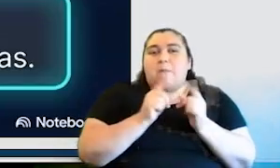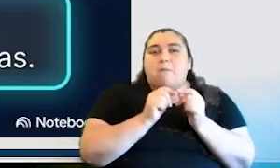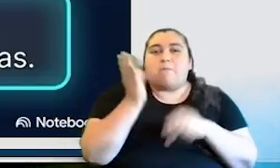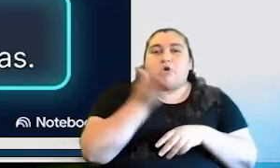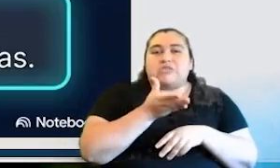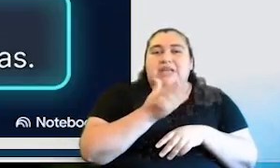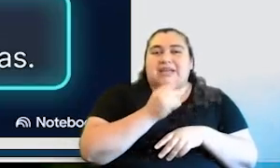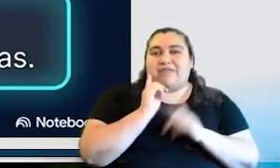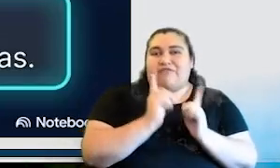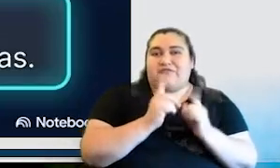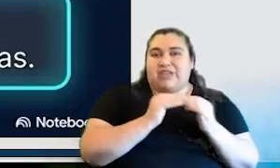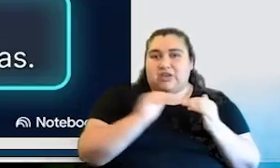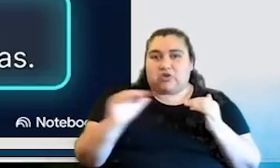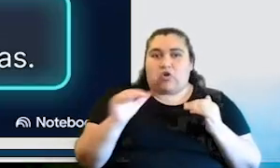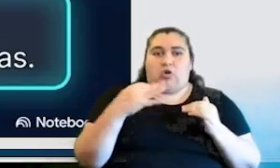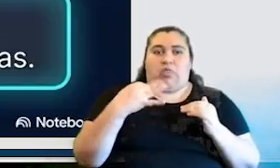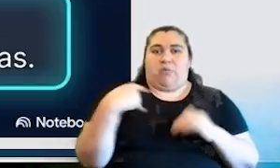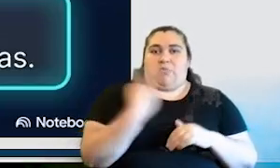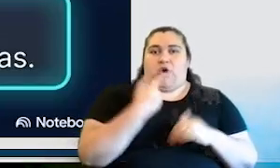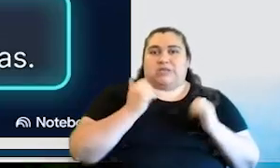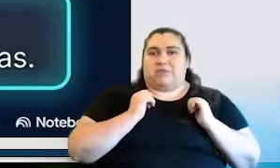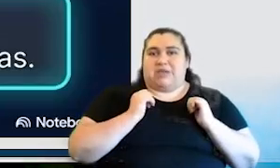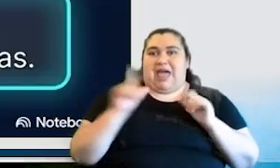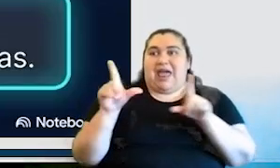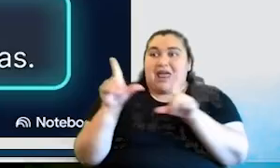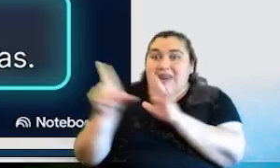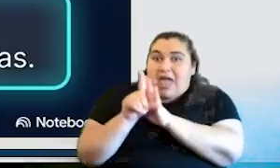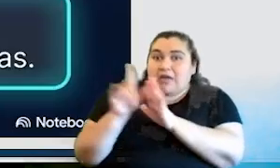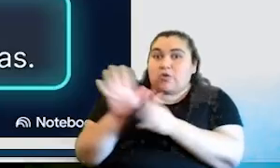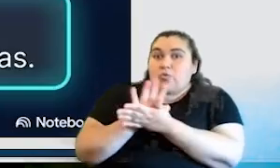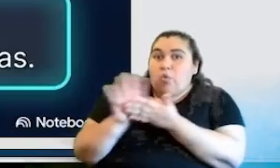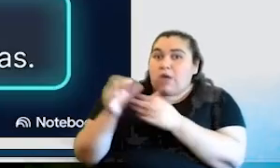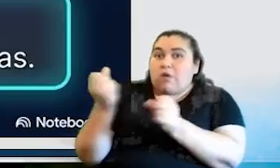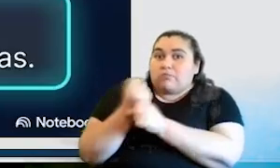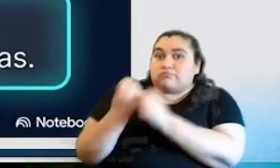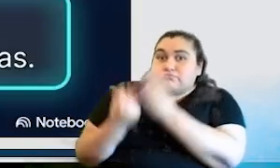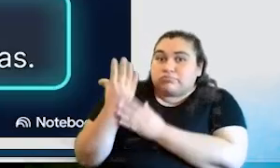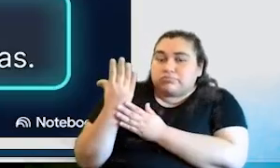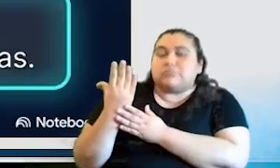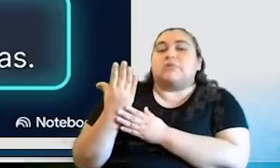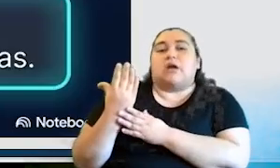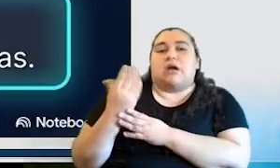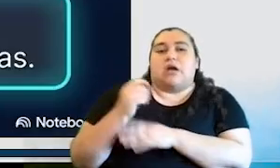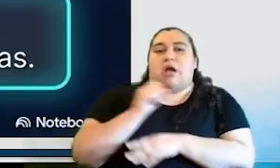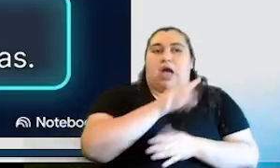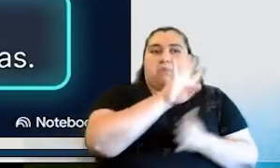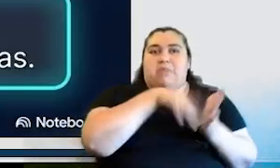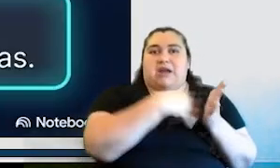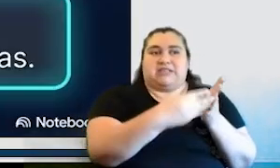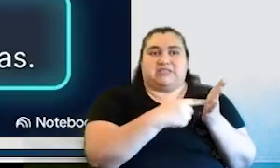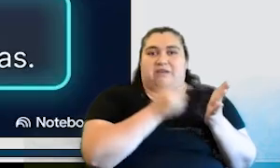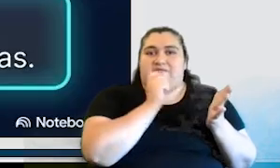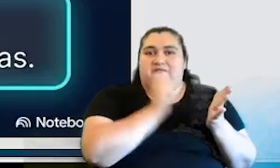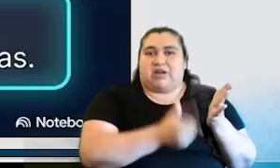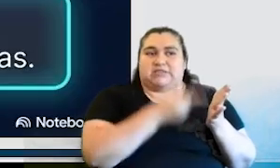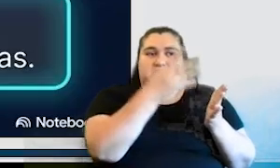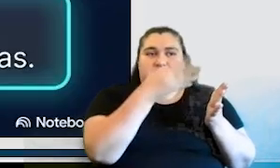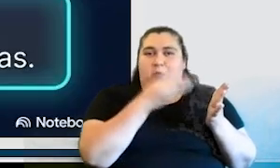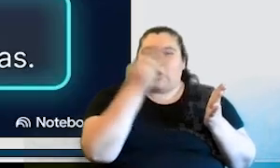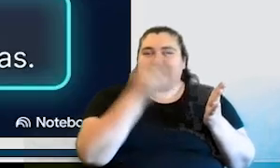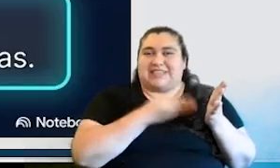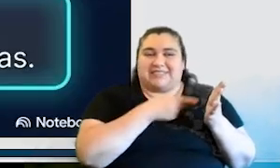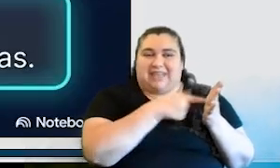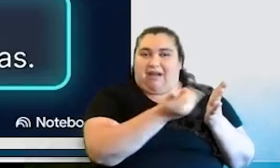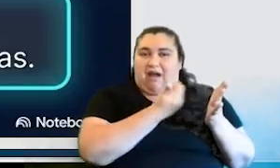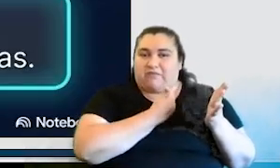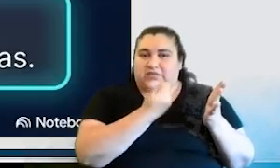había que esperar una nueva ley. Era bastante rápido, sobrepasado por los efectos de